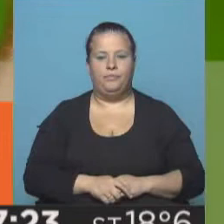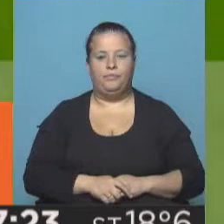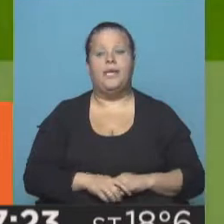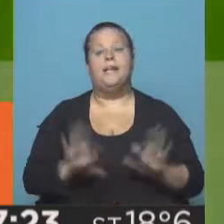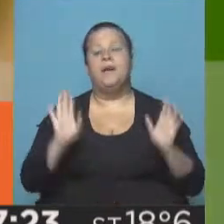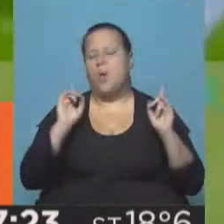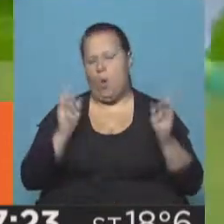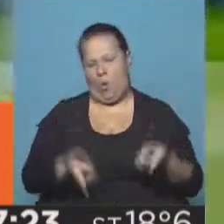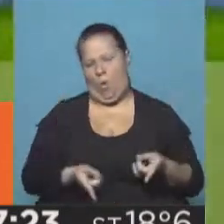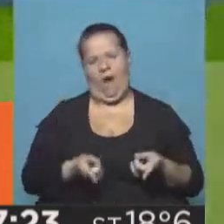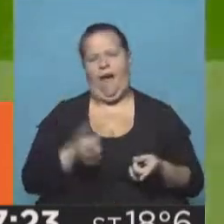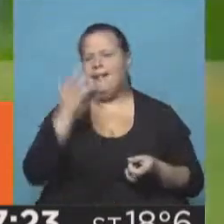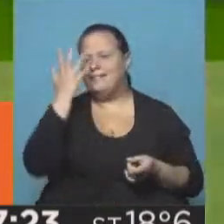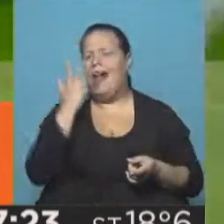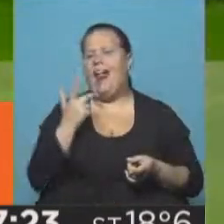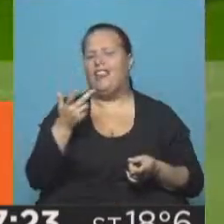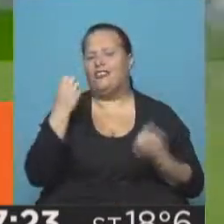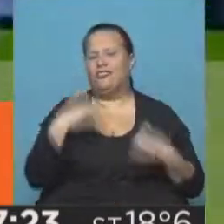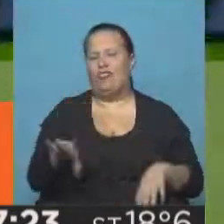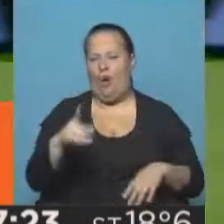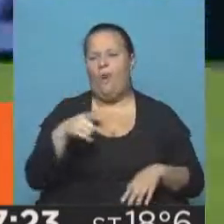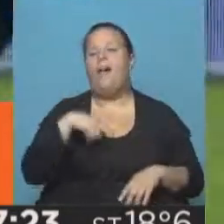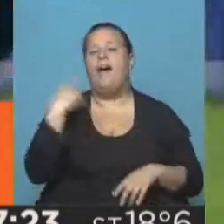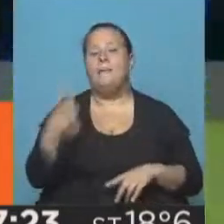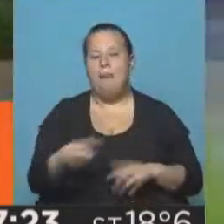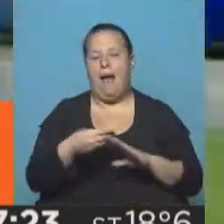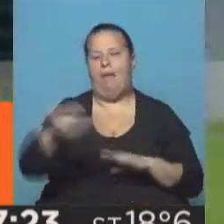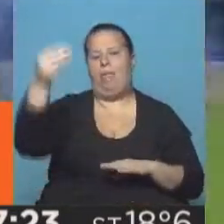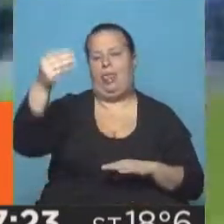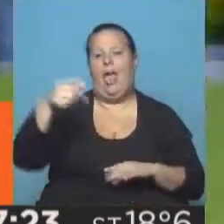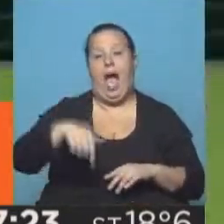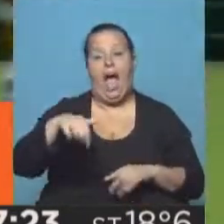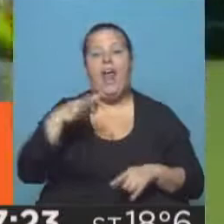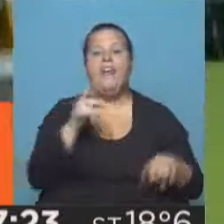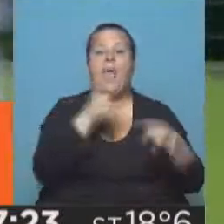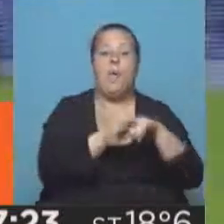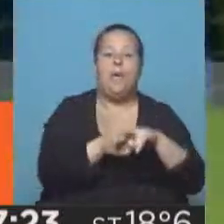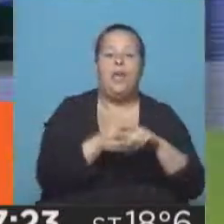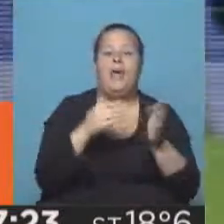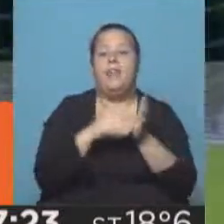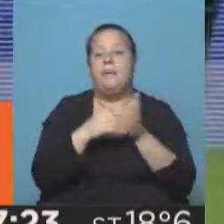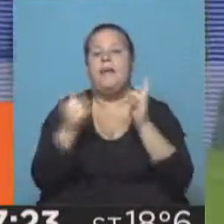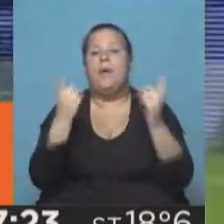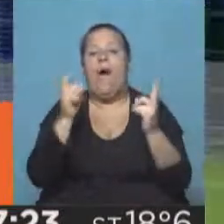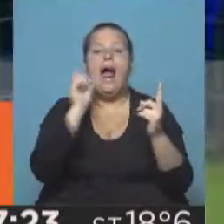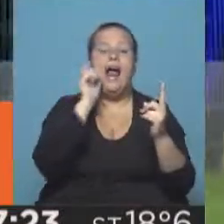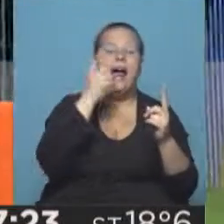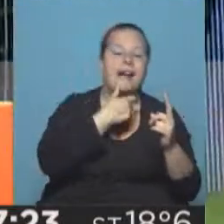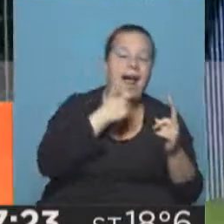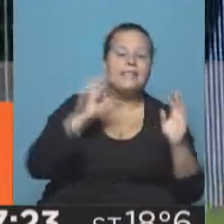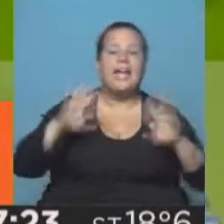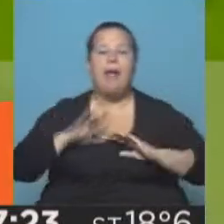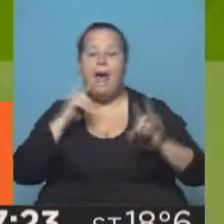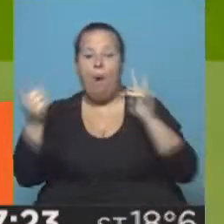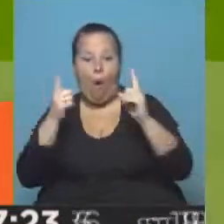Pero que de todas maneras todavía a San Lorenzo le quedaba un gol más y el pase a la próxima instancia donde ahora deberá jugar frente al ganador entre Racing y Gimnasia